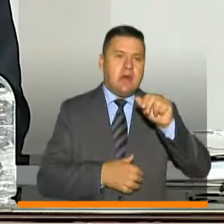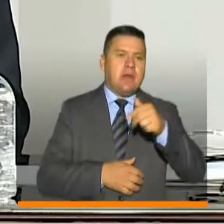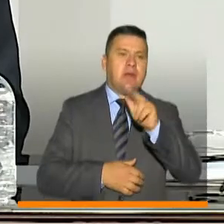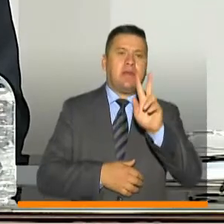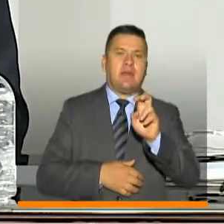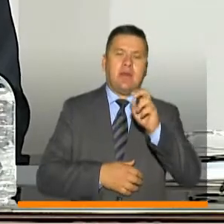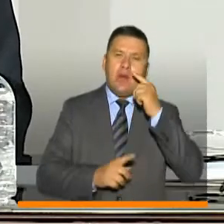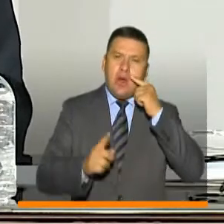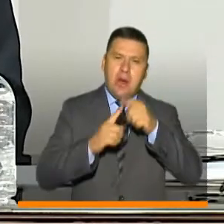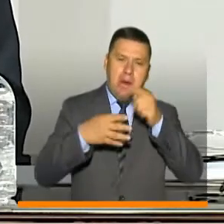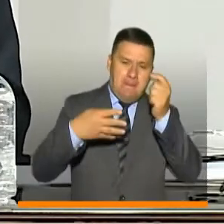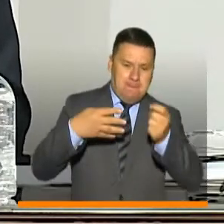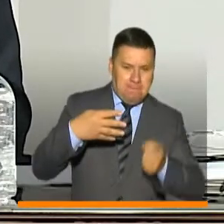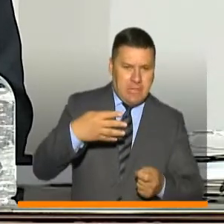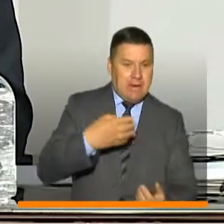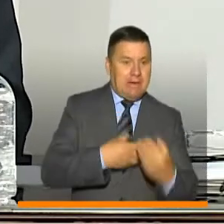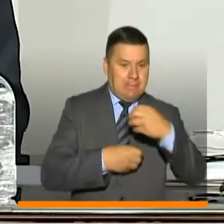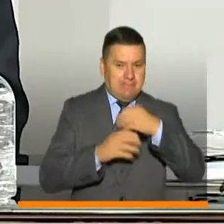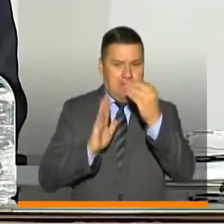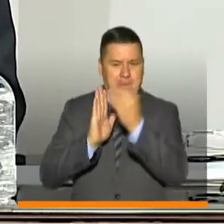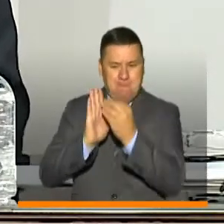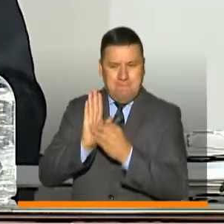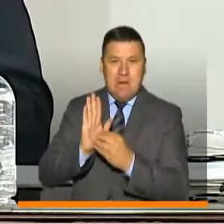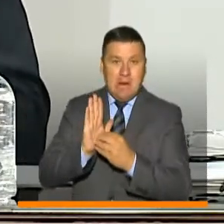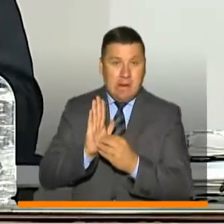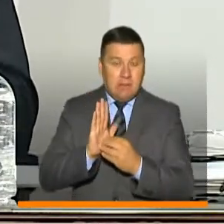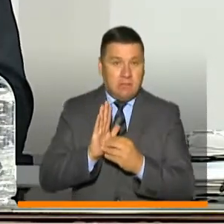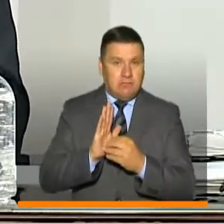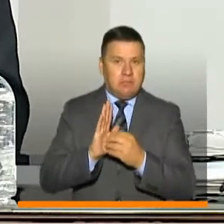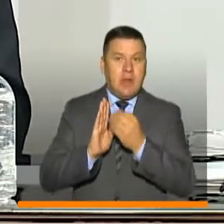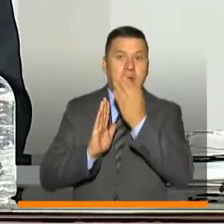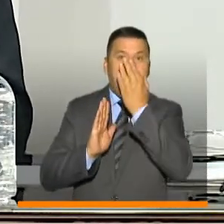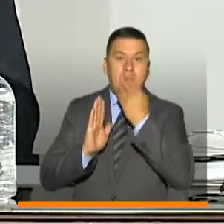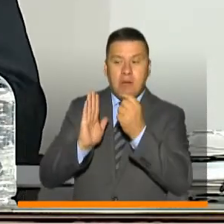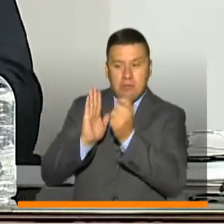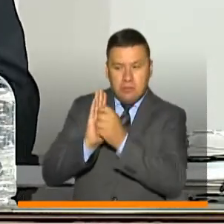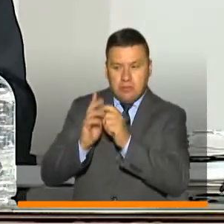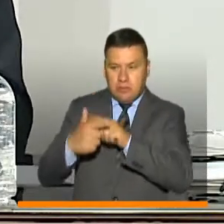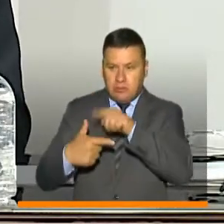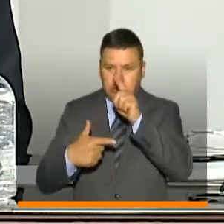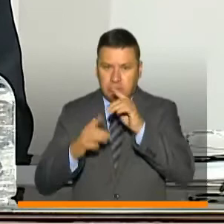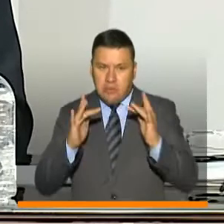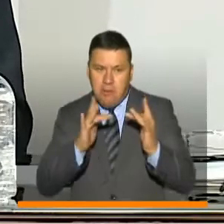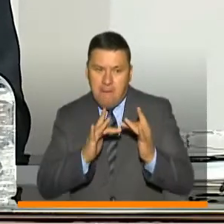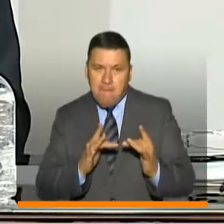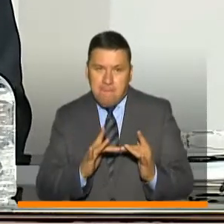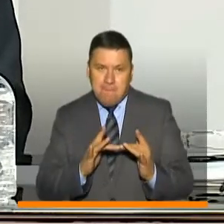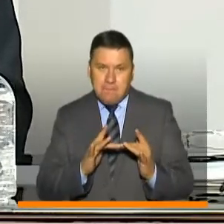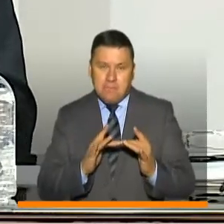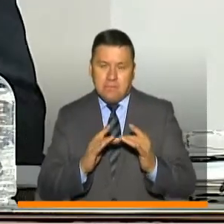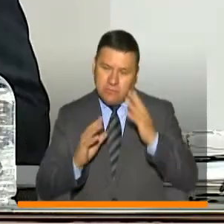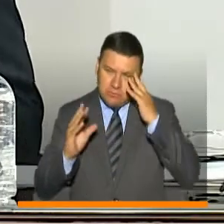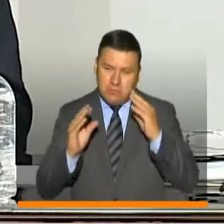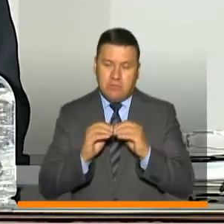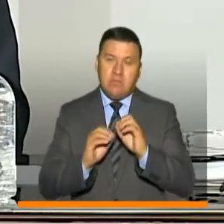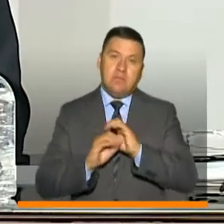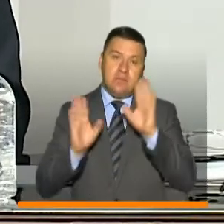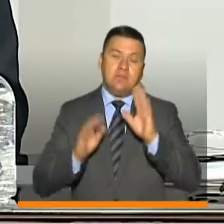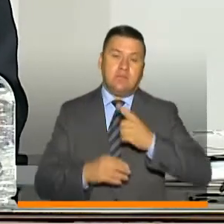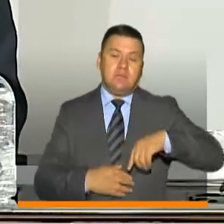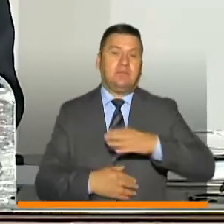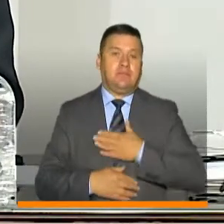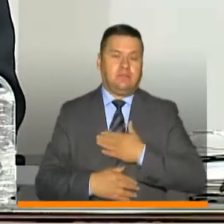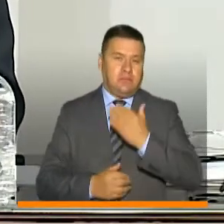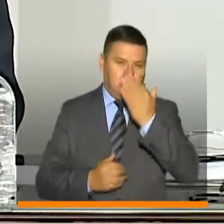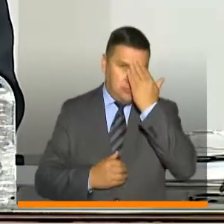17 objetivos y en donde todas las metas e indicadores también están alineadas con desarrollar esta agenda. Por supuesto,